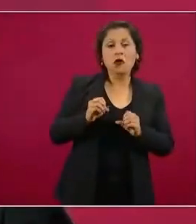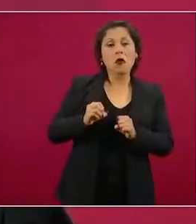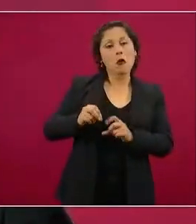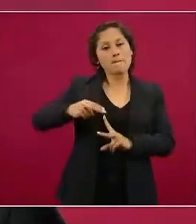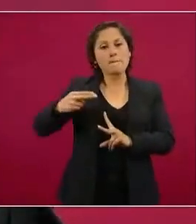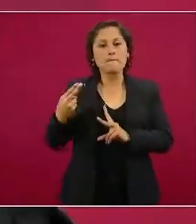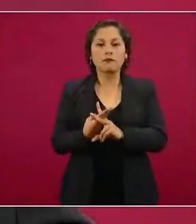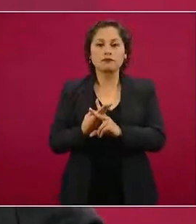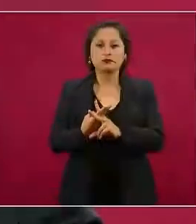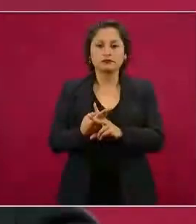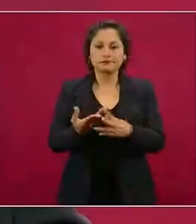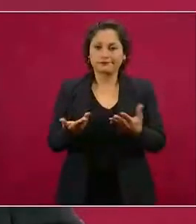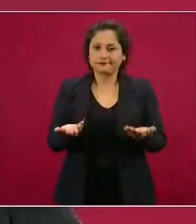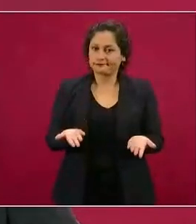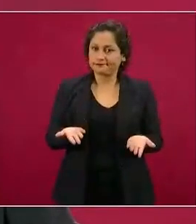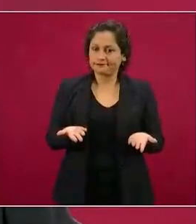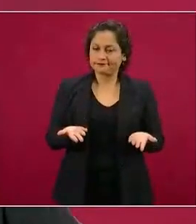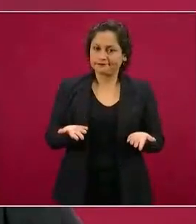Entonces,